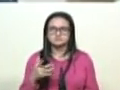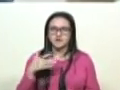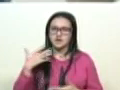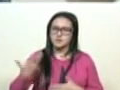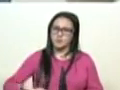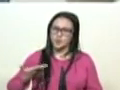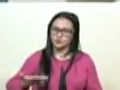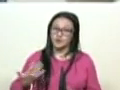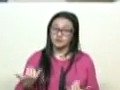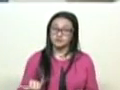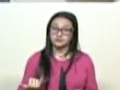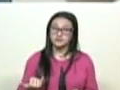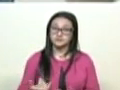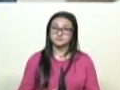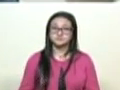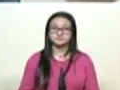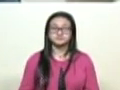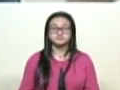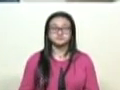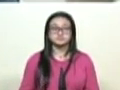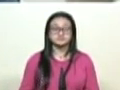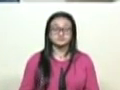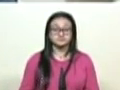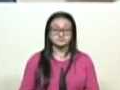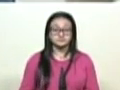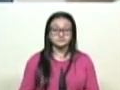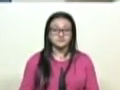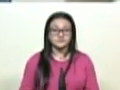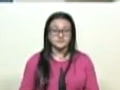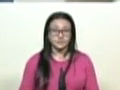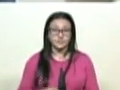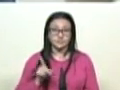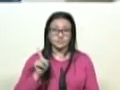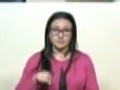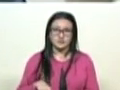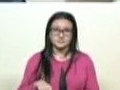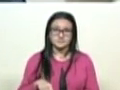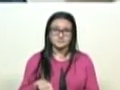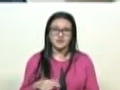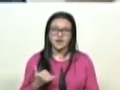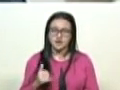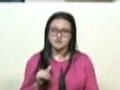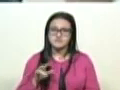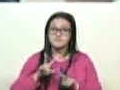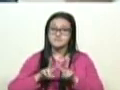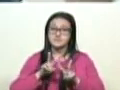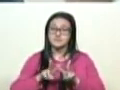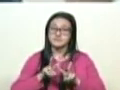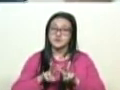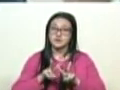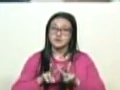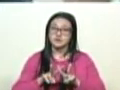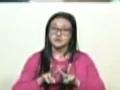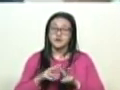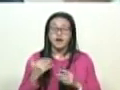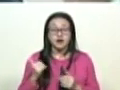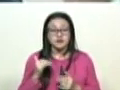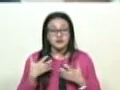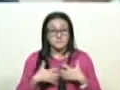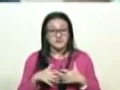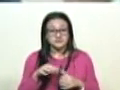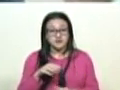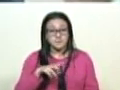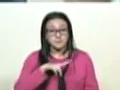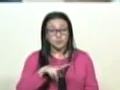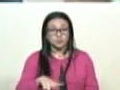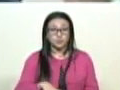para nosotros. Pero además, en esta comisión mixta, como bien sabemos, hay viviendas de la Gran Misión Vivienda de Venezuela y empresas portuguesas que están